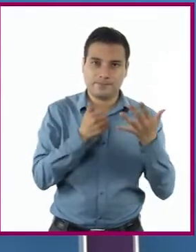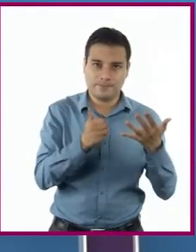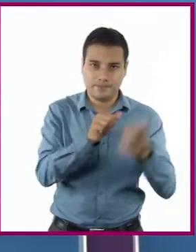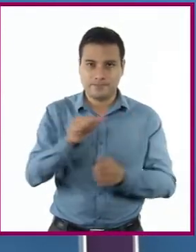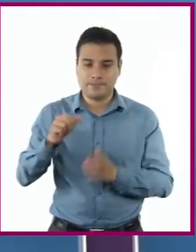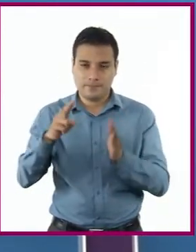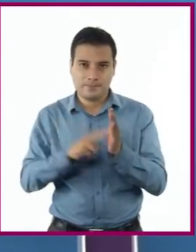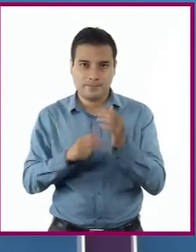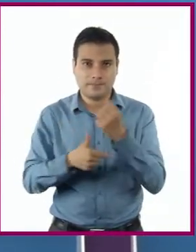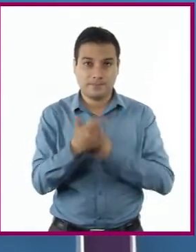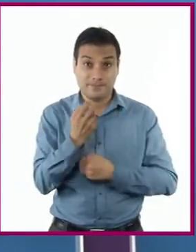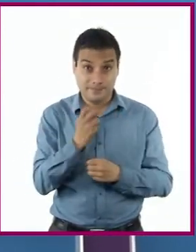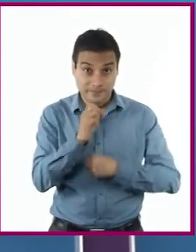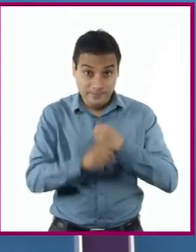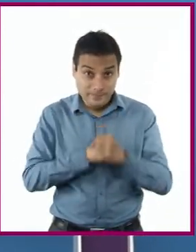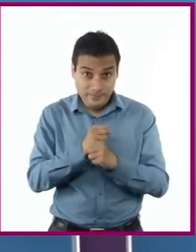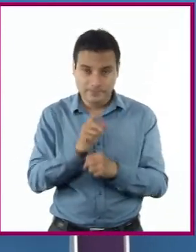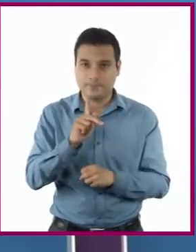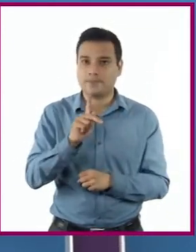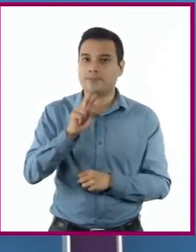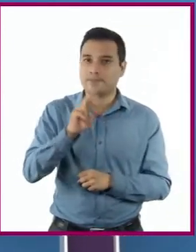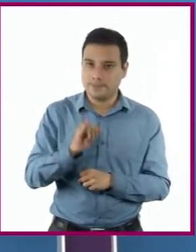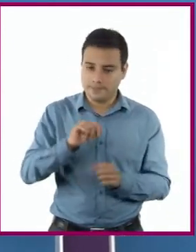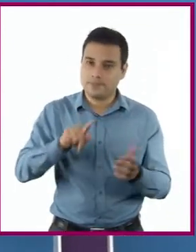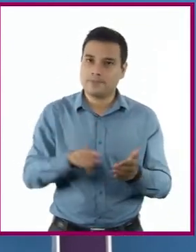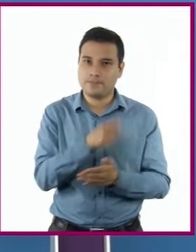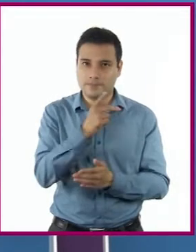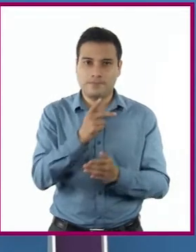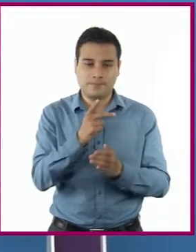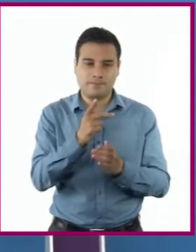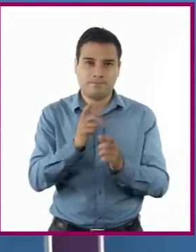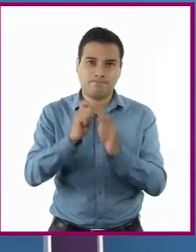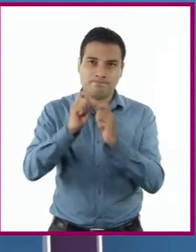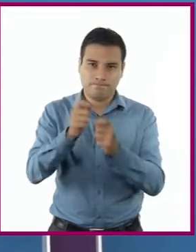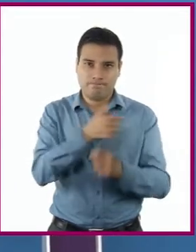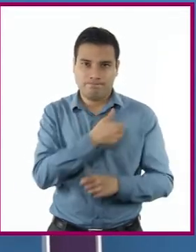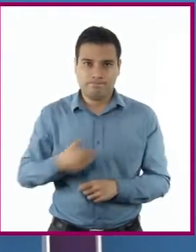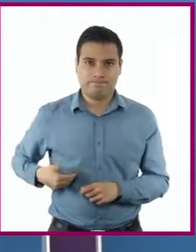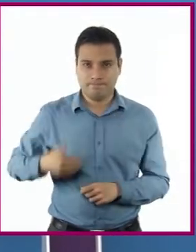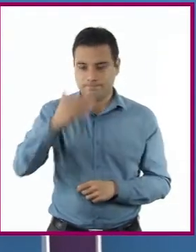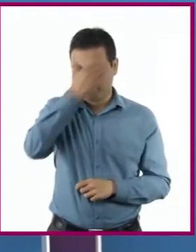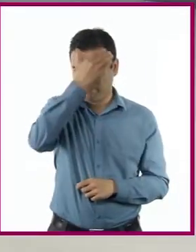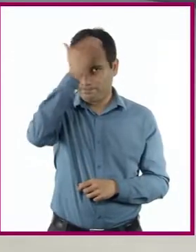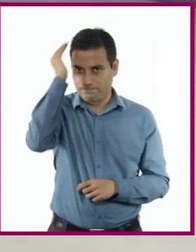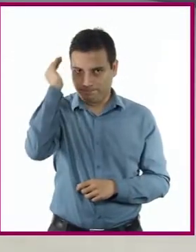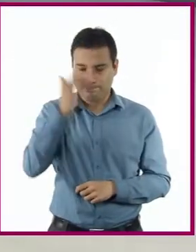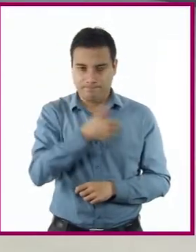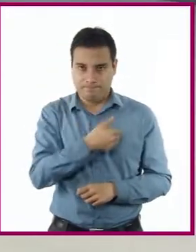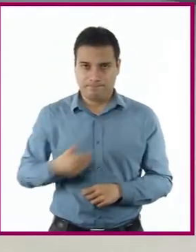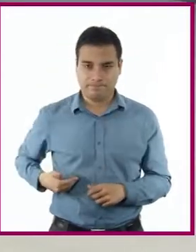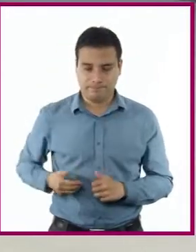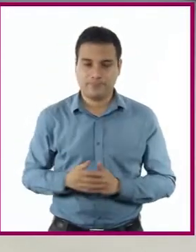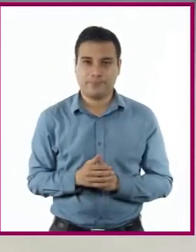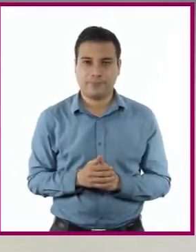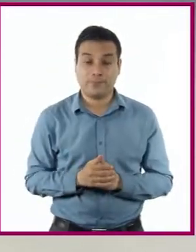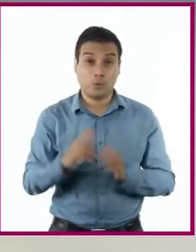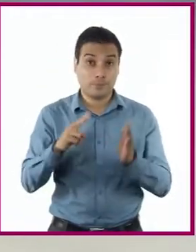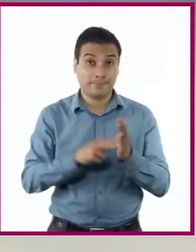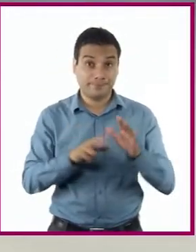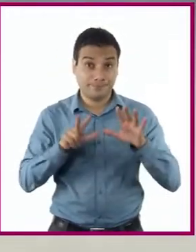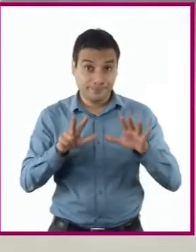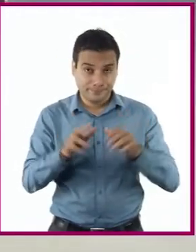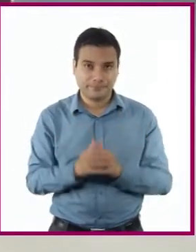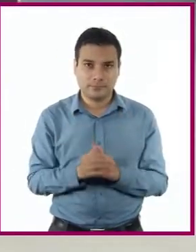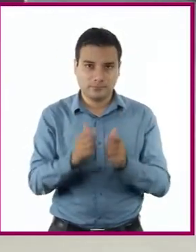2012, año en que el PRI retornaría al poder ejecutivo con Enrique Peña Nieto. En 2018, el